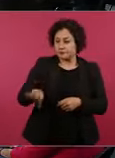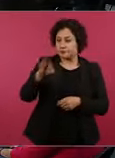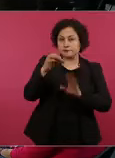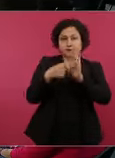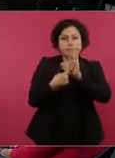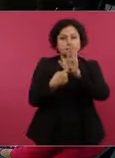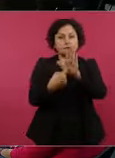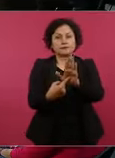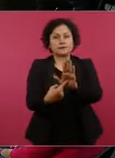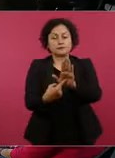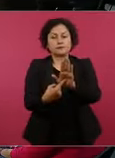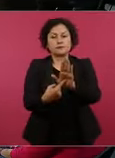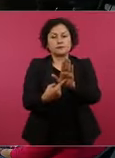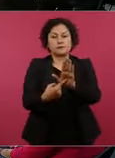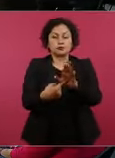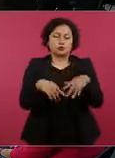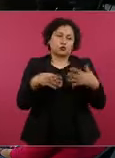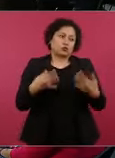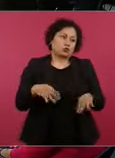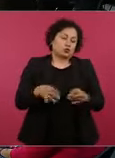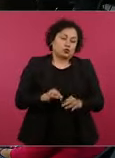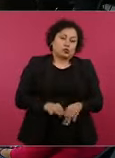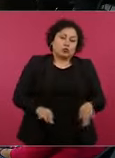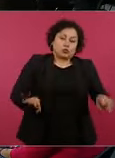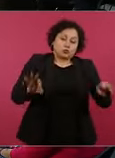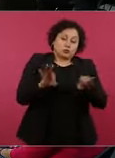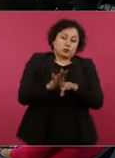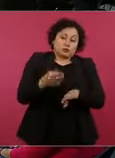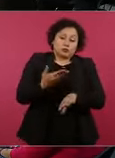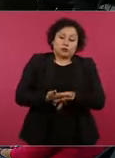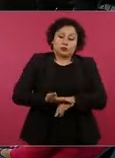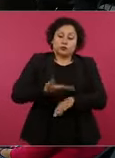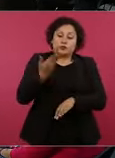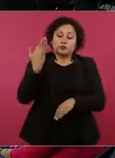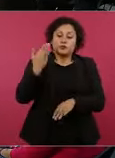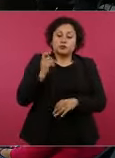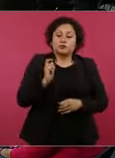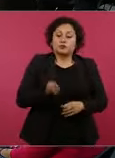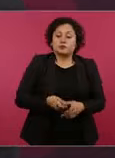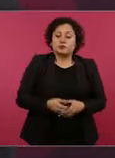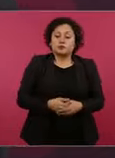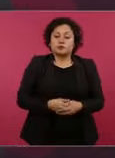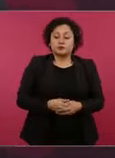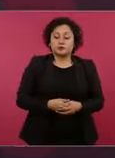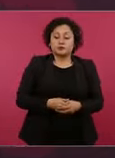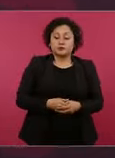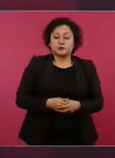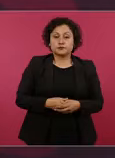Que es muy importante. Sí.